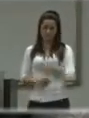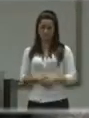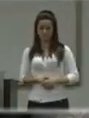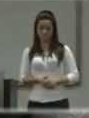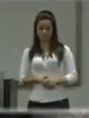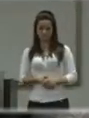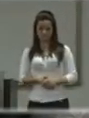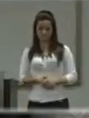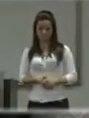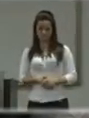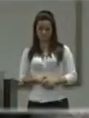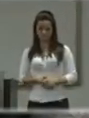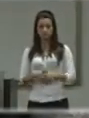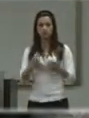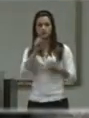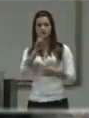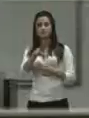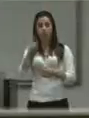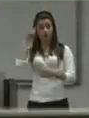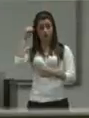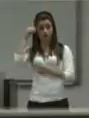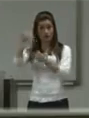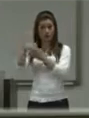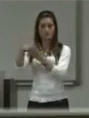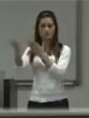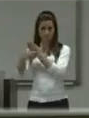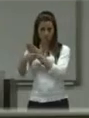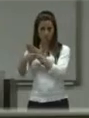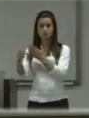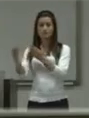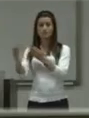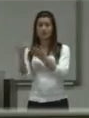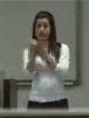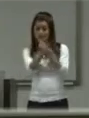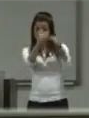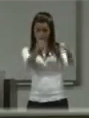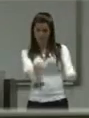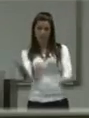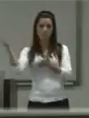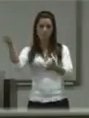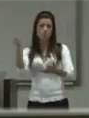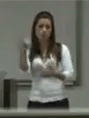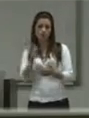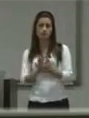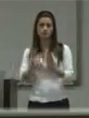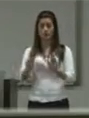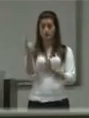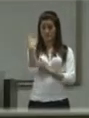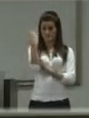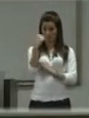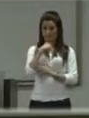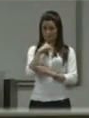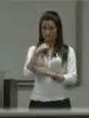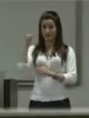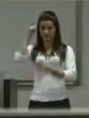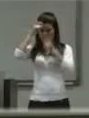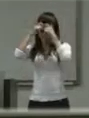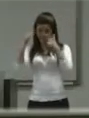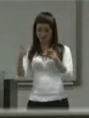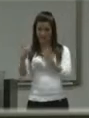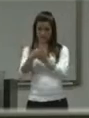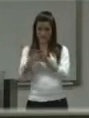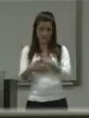qué proyectos tiene el gobierno y Qué recursos para las personas en situación de discapacidad políticas tenemos y en el informe que presentó el estado ante el comité